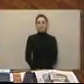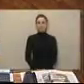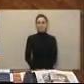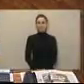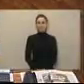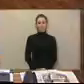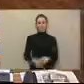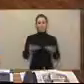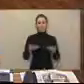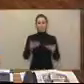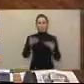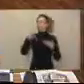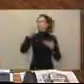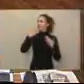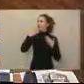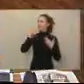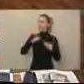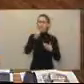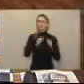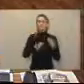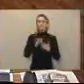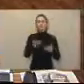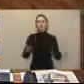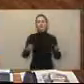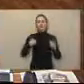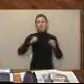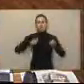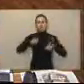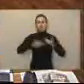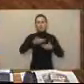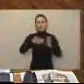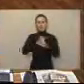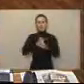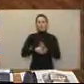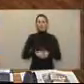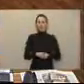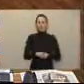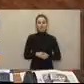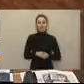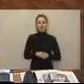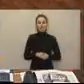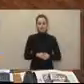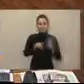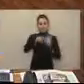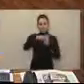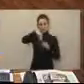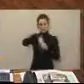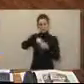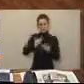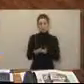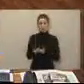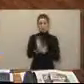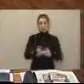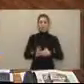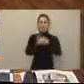Sí, buenos días, señoría. Muchas gracias, señor presidente. Yo voy a proceder a explicar los 4 puntos que contiene la moción subsiguiente a